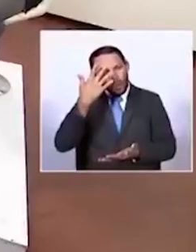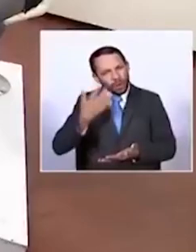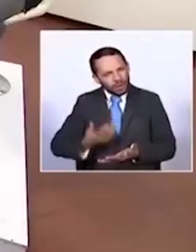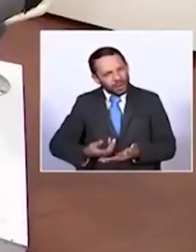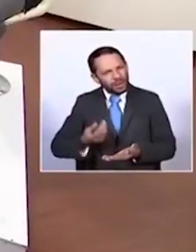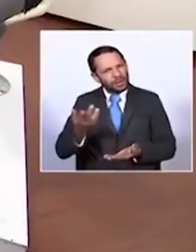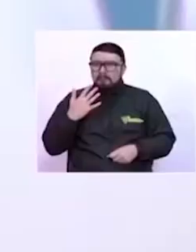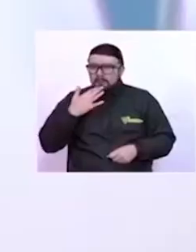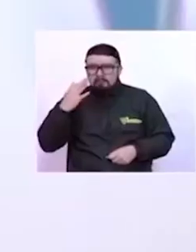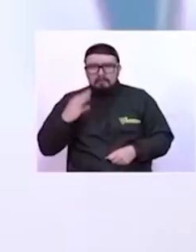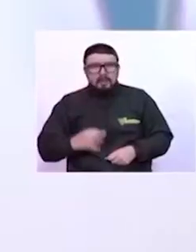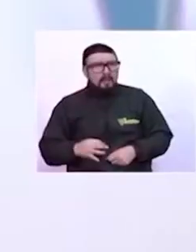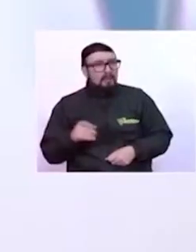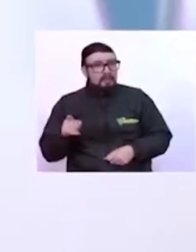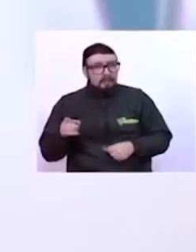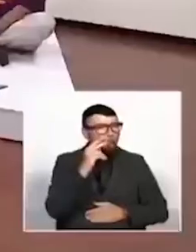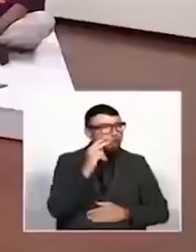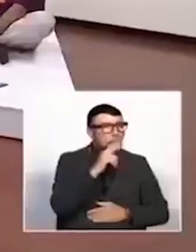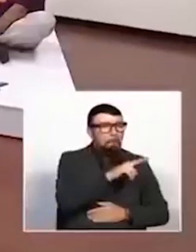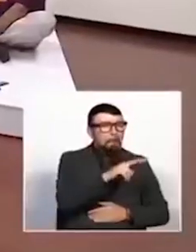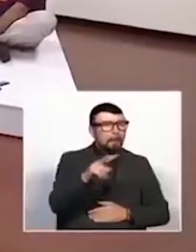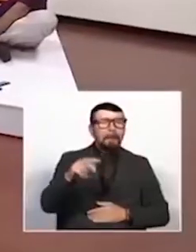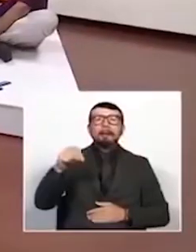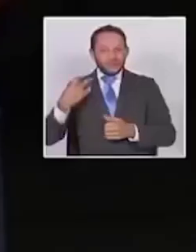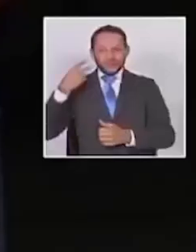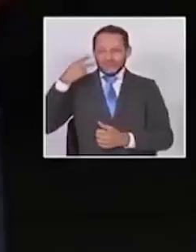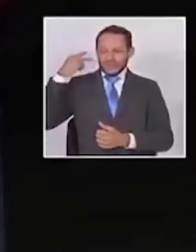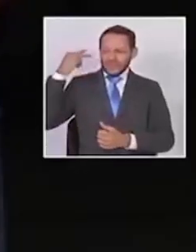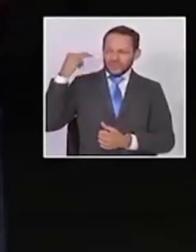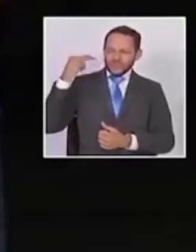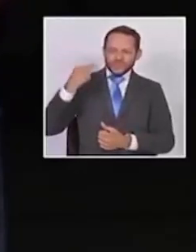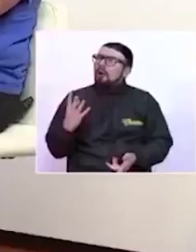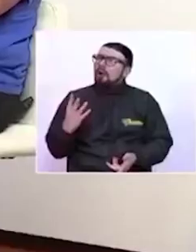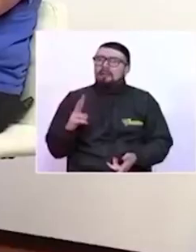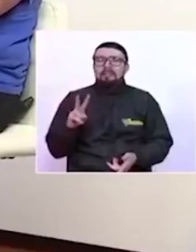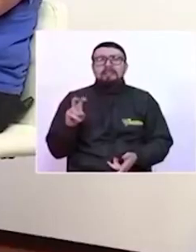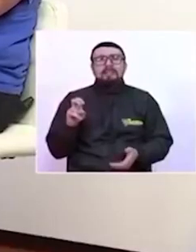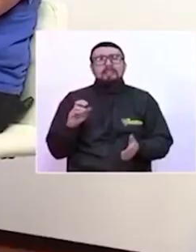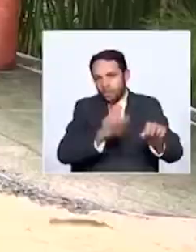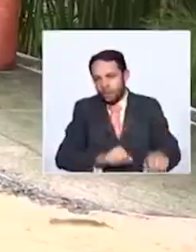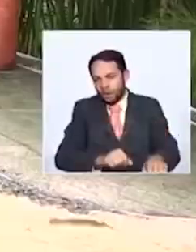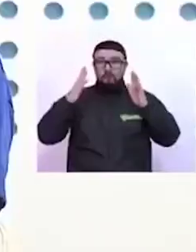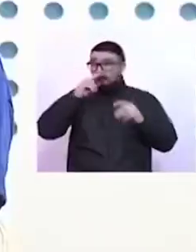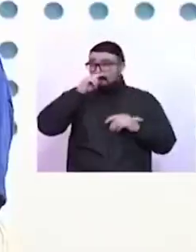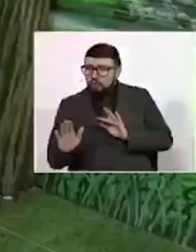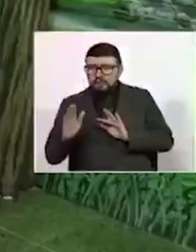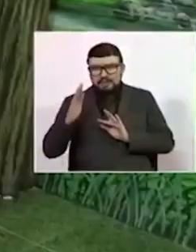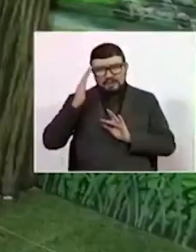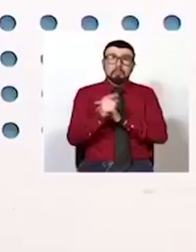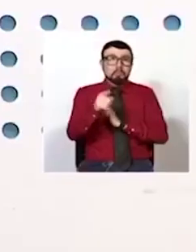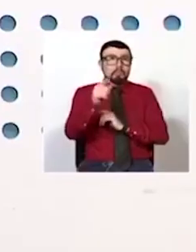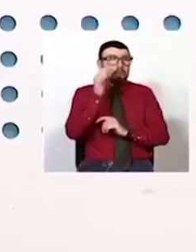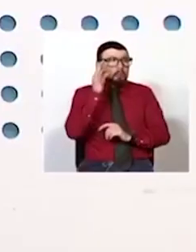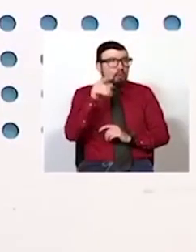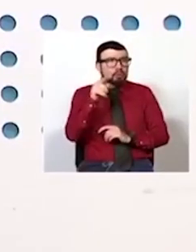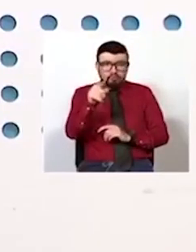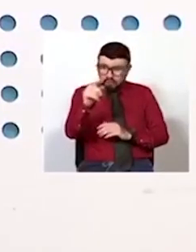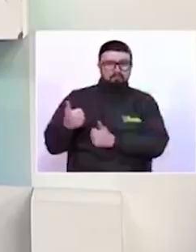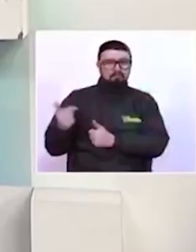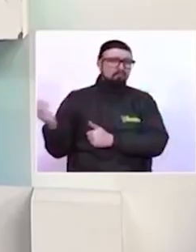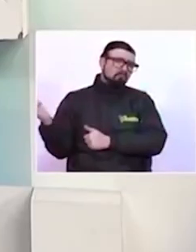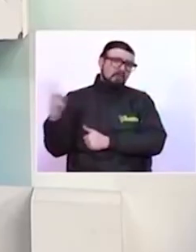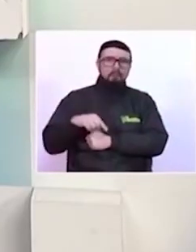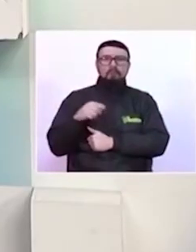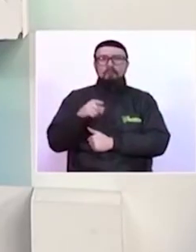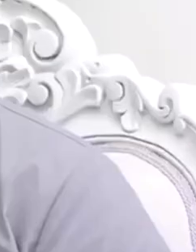hogares para que paso a paso logremos tener mejores estilos de vida. Los invitamos que todos los días le aporten un grano de arena a